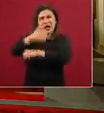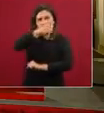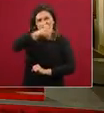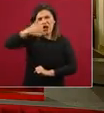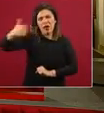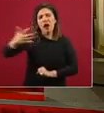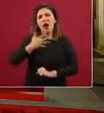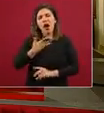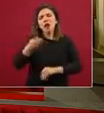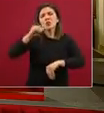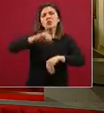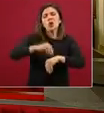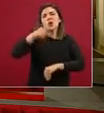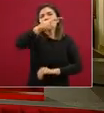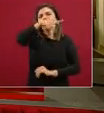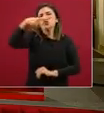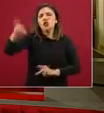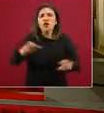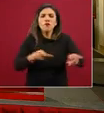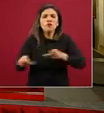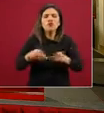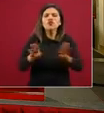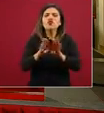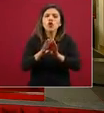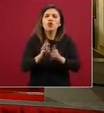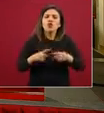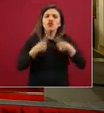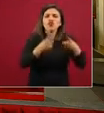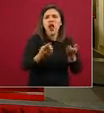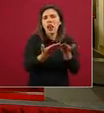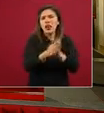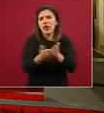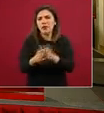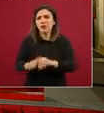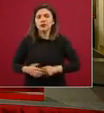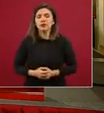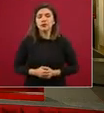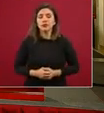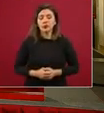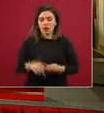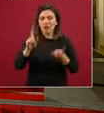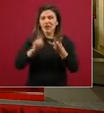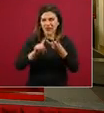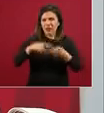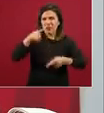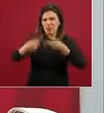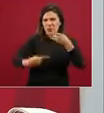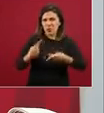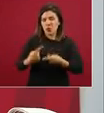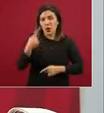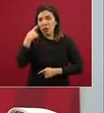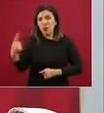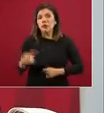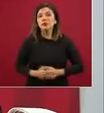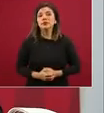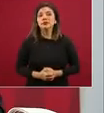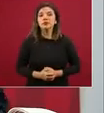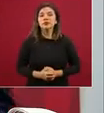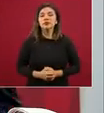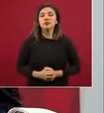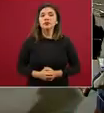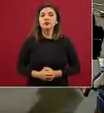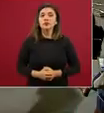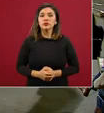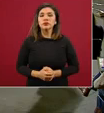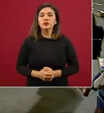República ha implementado la forma de distribución. Una tercera pregunta que